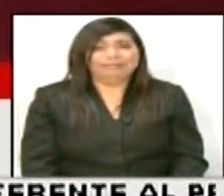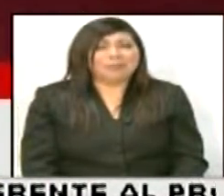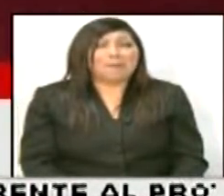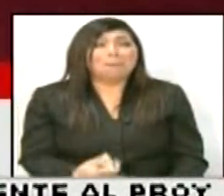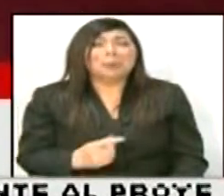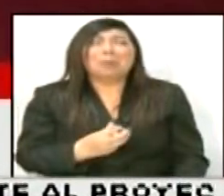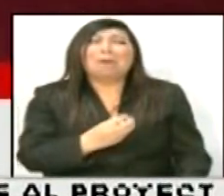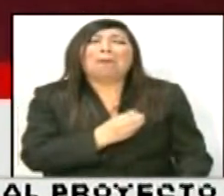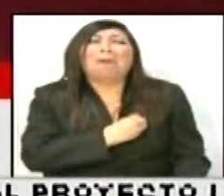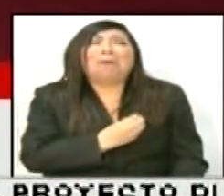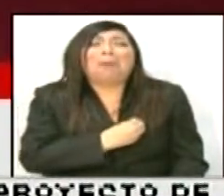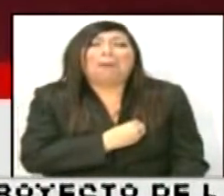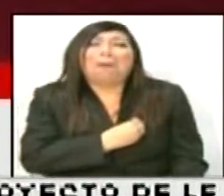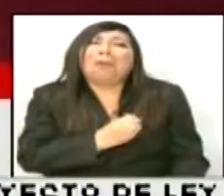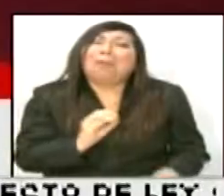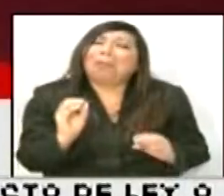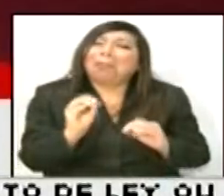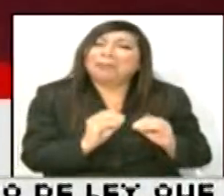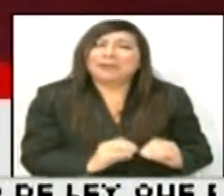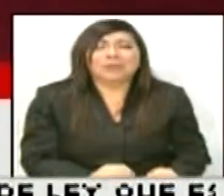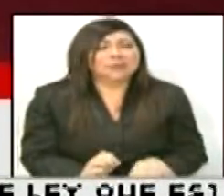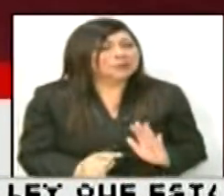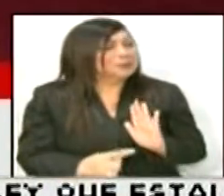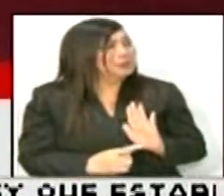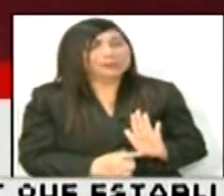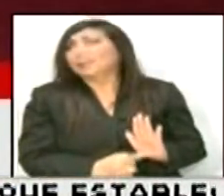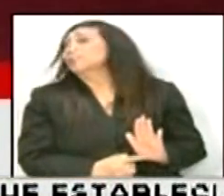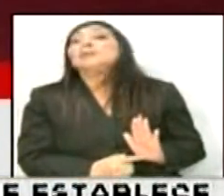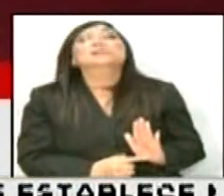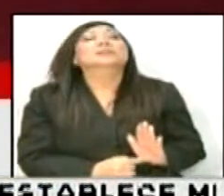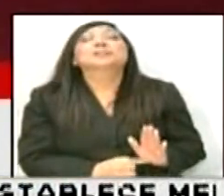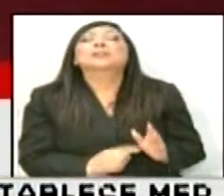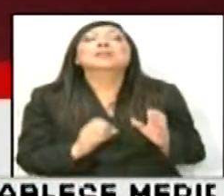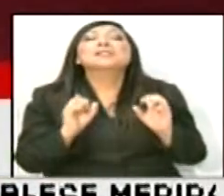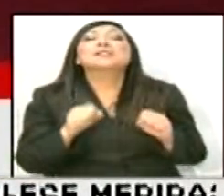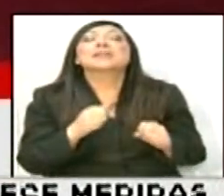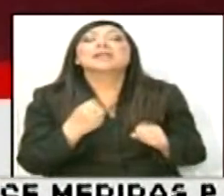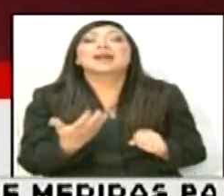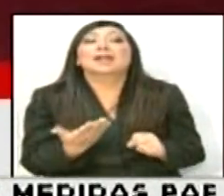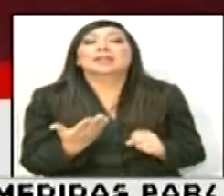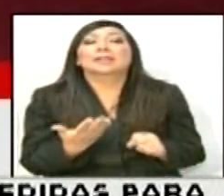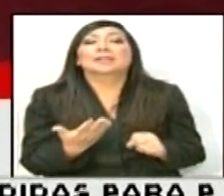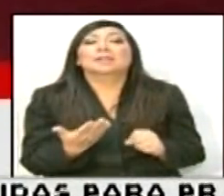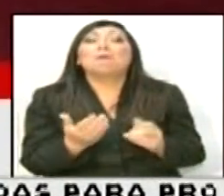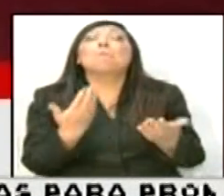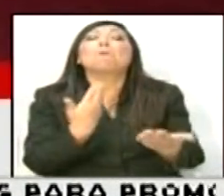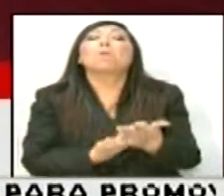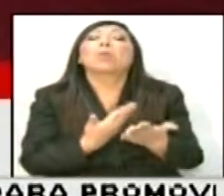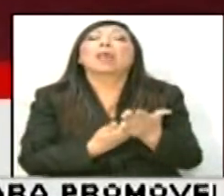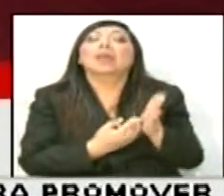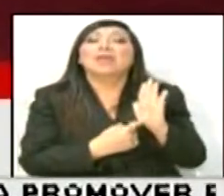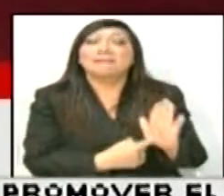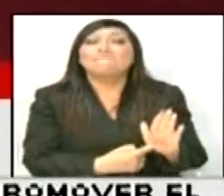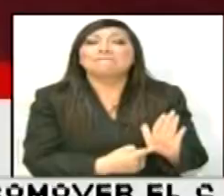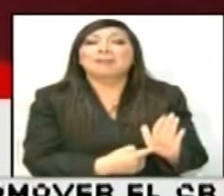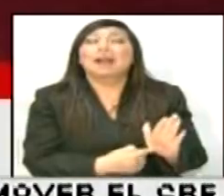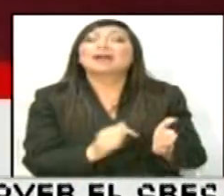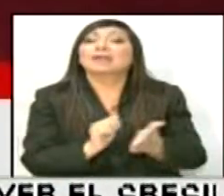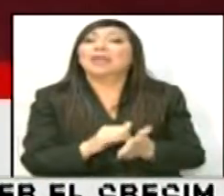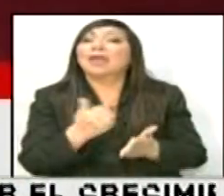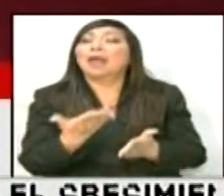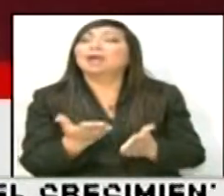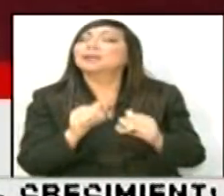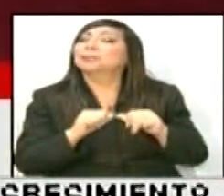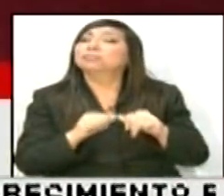por pasiones o sin demostraciones. Existen pruebas evidentes de que hay